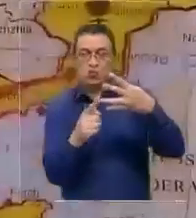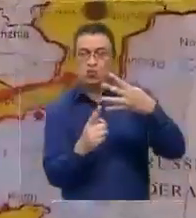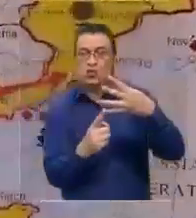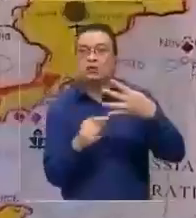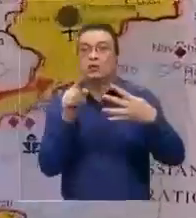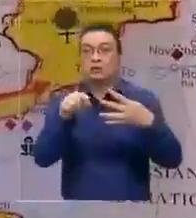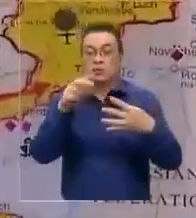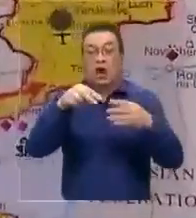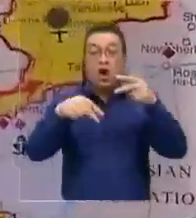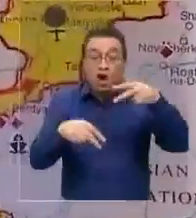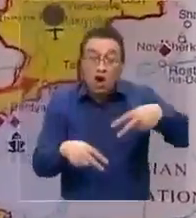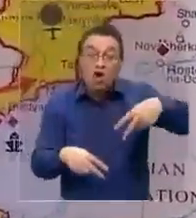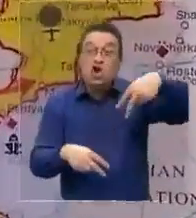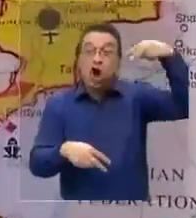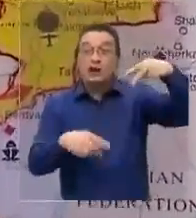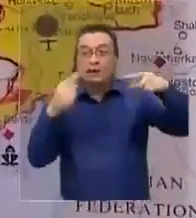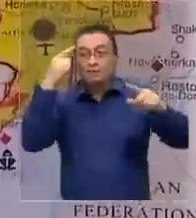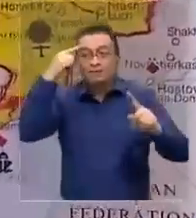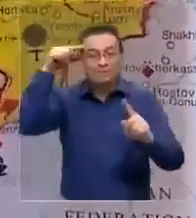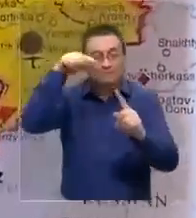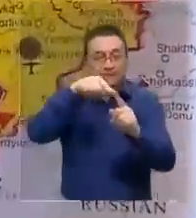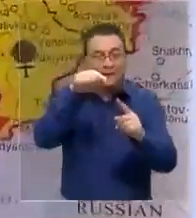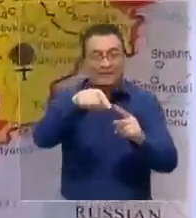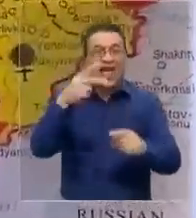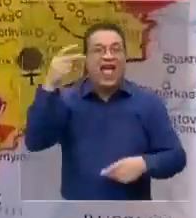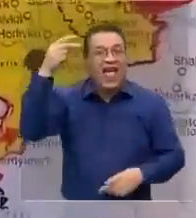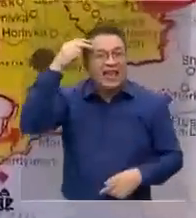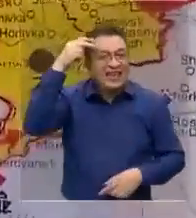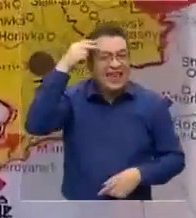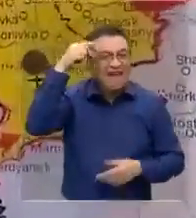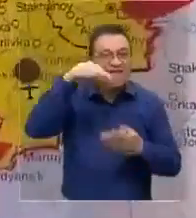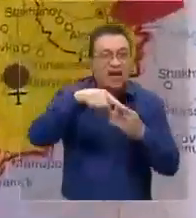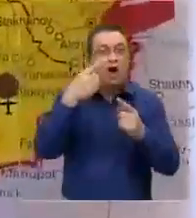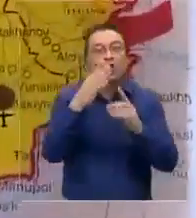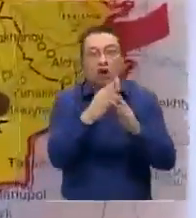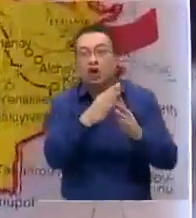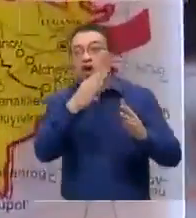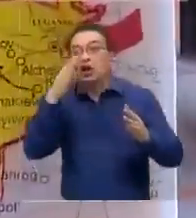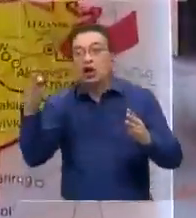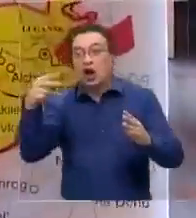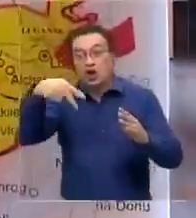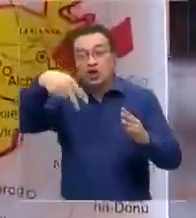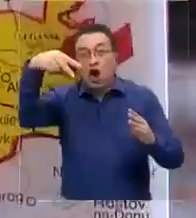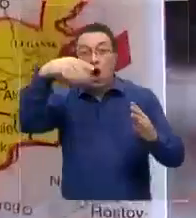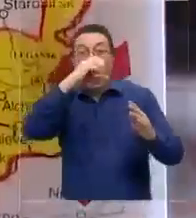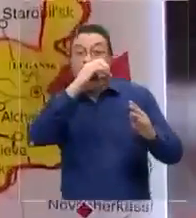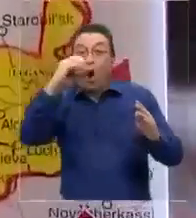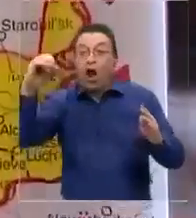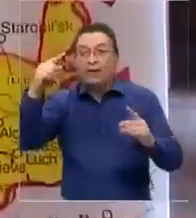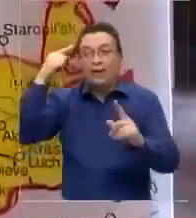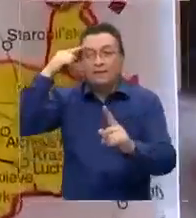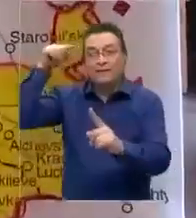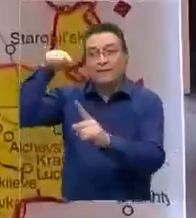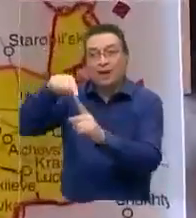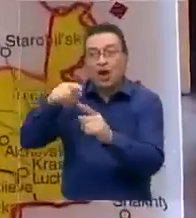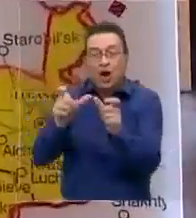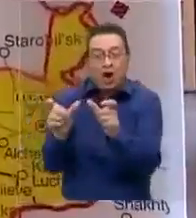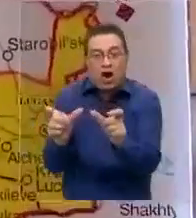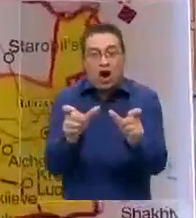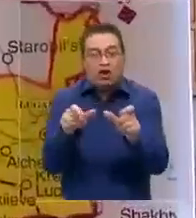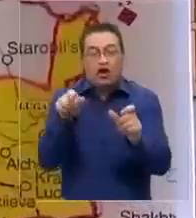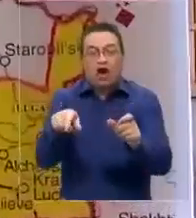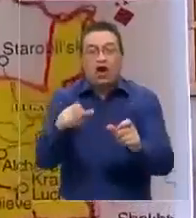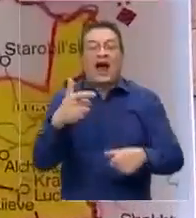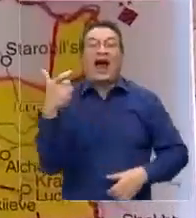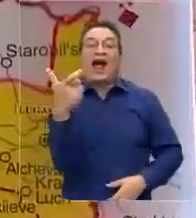Uno situado en el norte, que tiene como objetivo la ciudad de Kiev. Uno situado en el noroeste, que tiene como objetivo el control de la